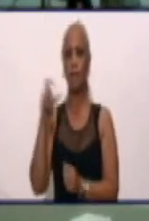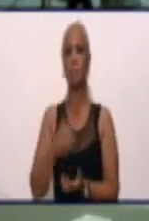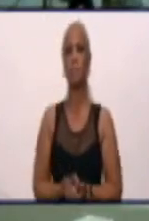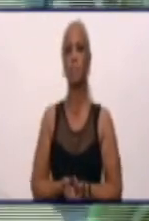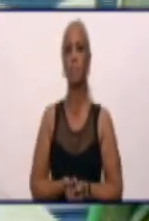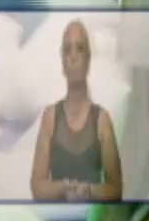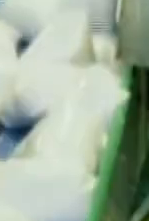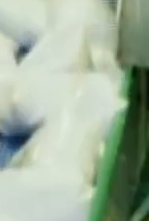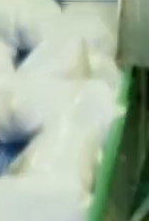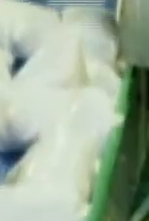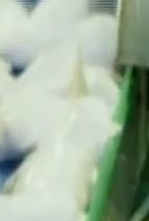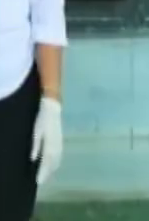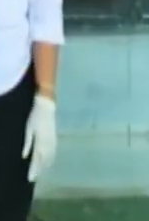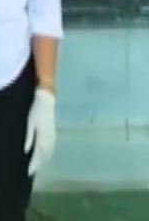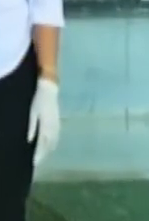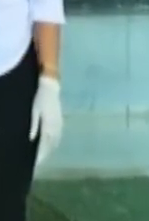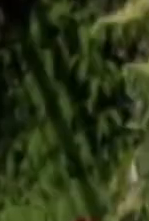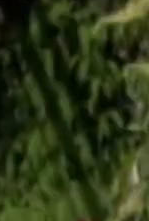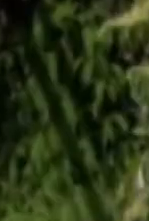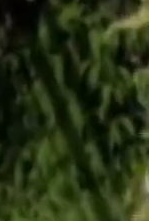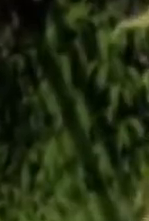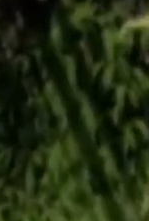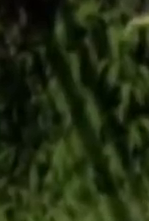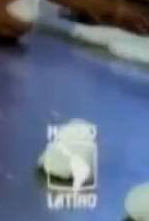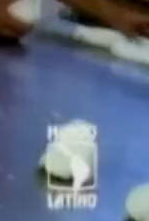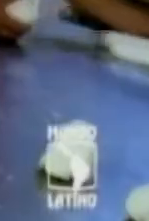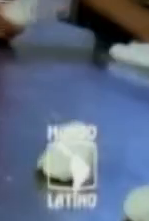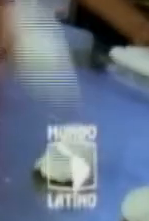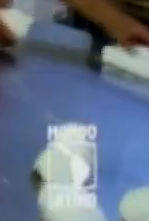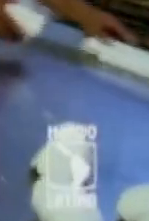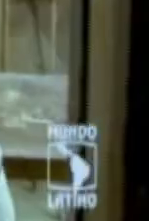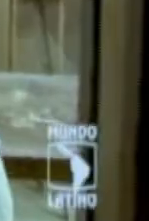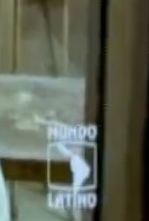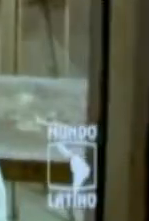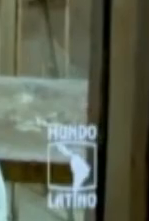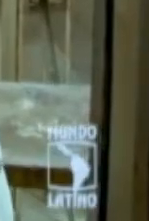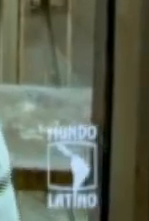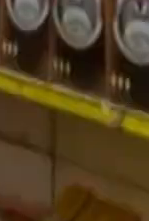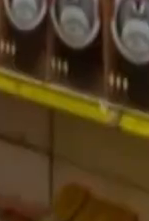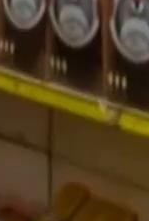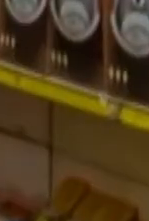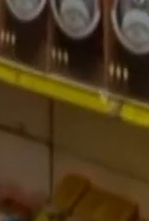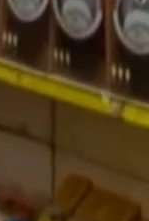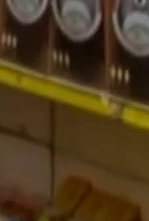Tiene aquí, latiendo en esta fecha, no me cerca.